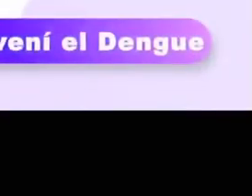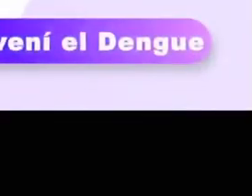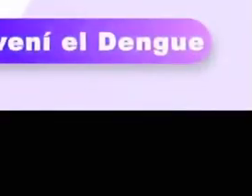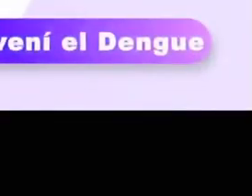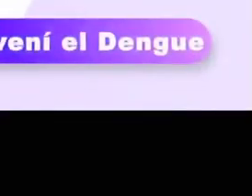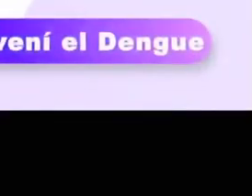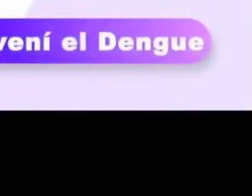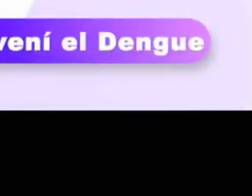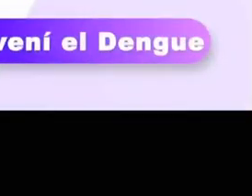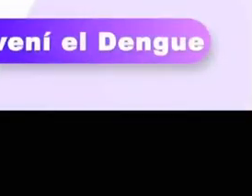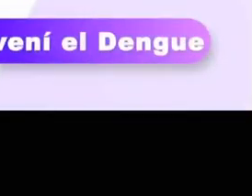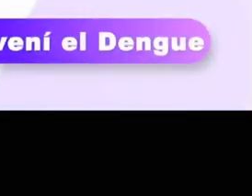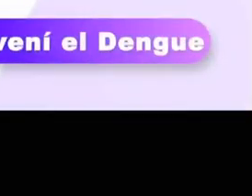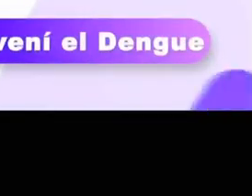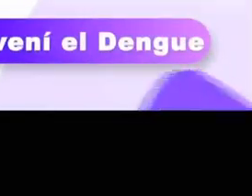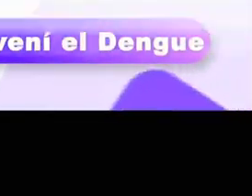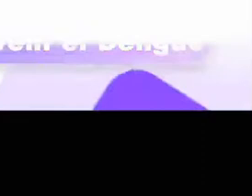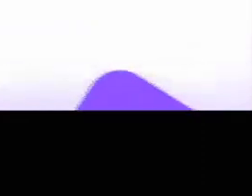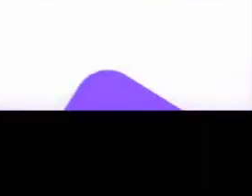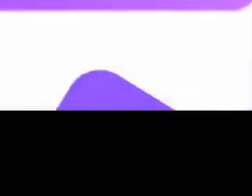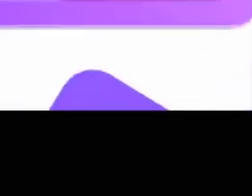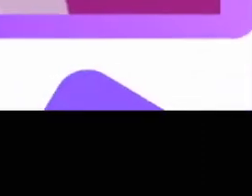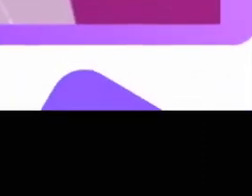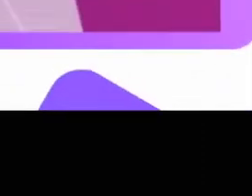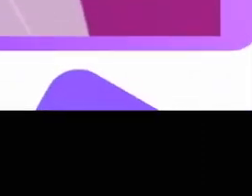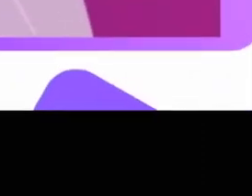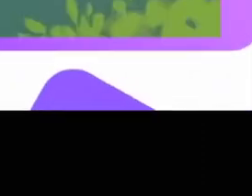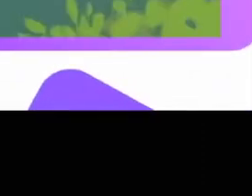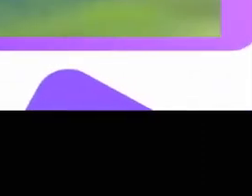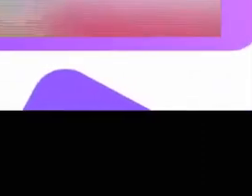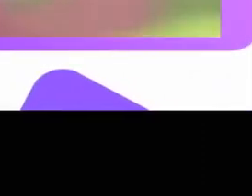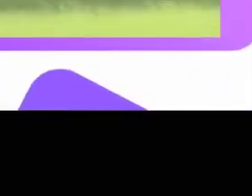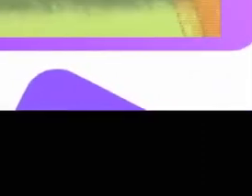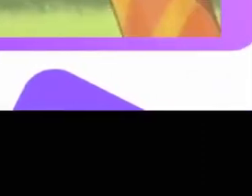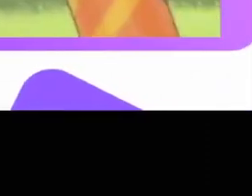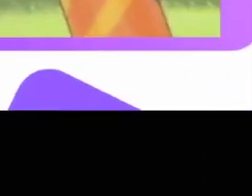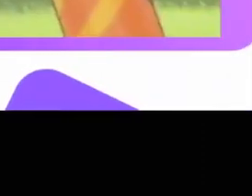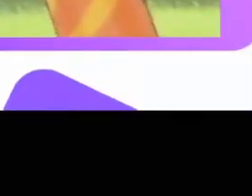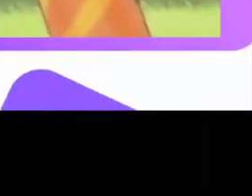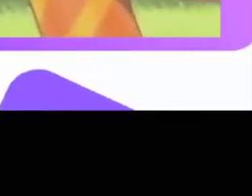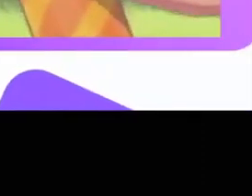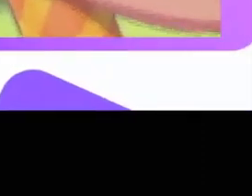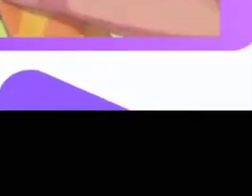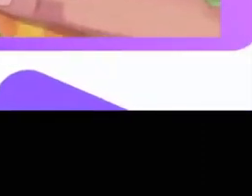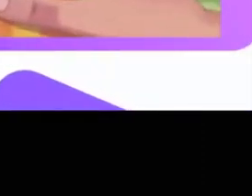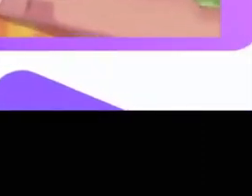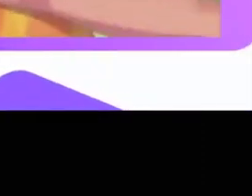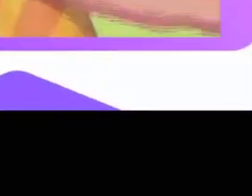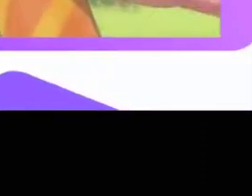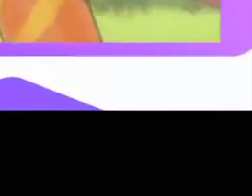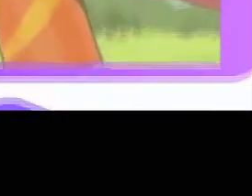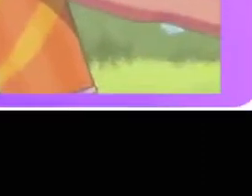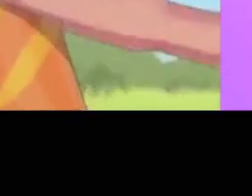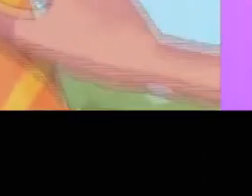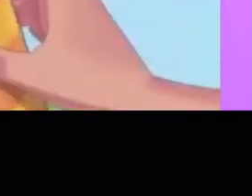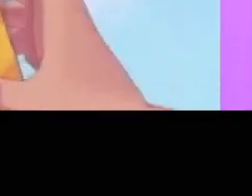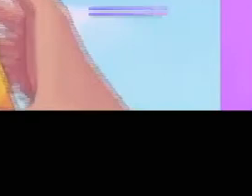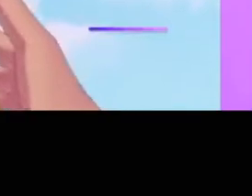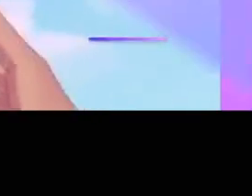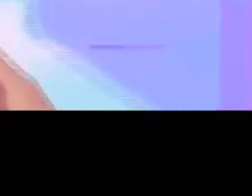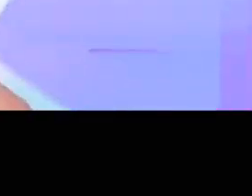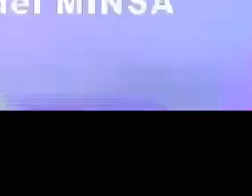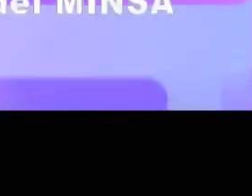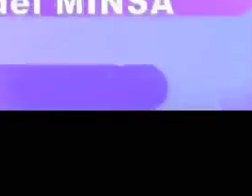Limpia desagües y canaletas. Usa mosquiteros, repelente cada 3 o 4 horas y reforza bien la